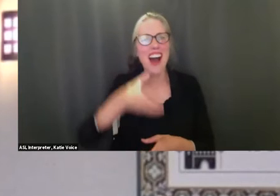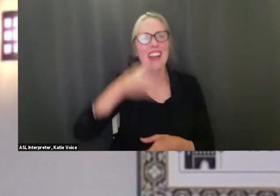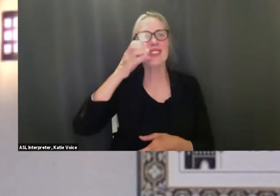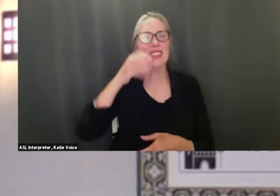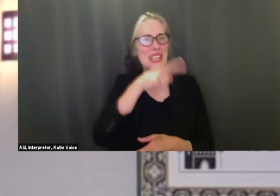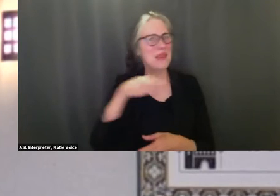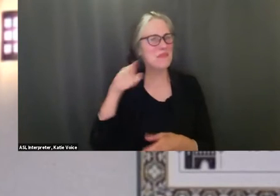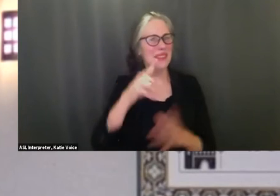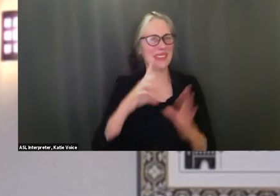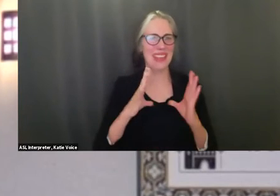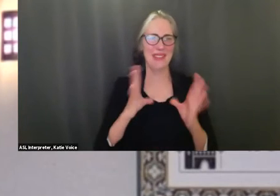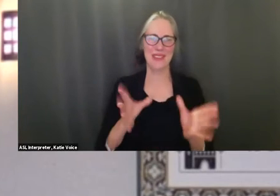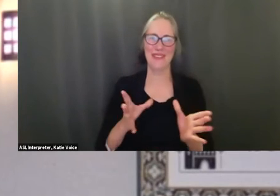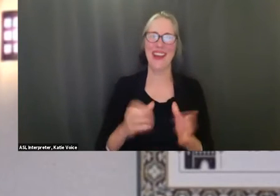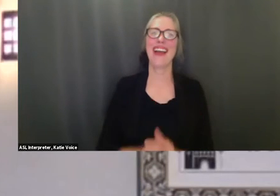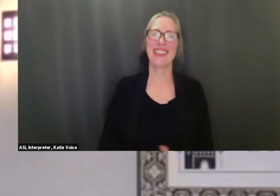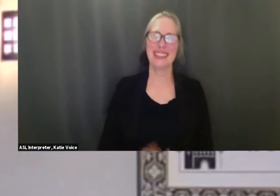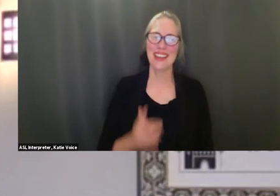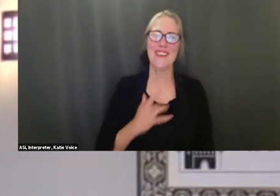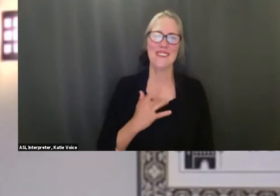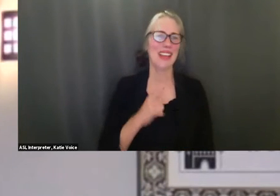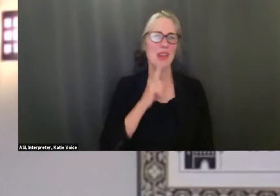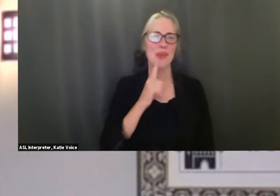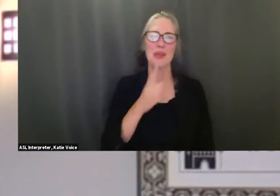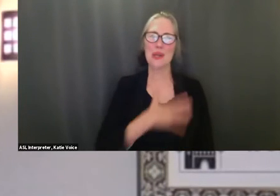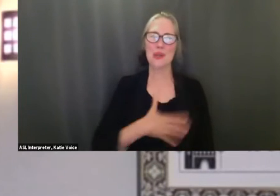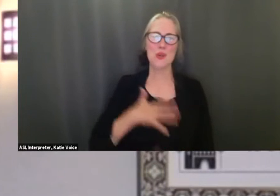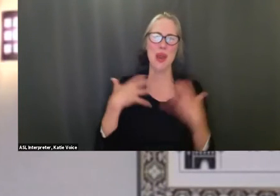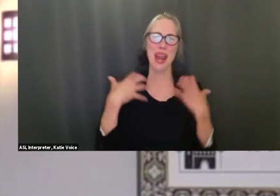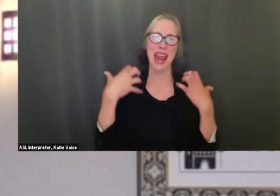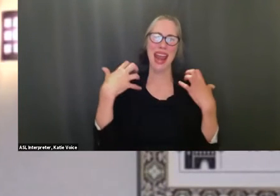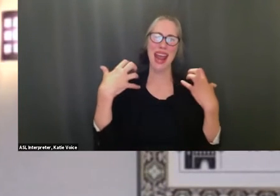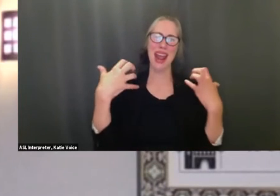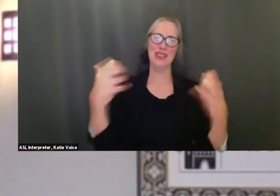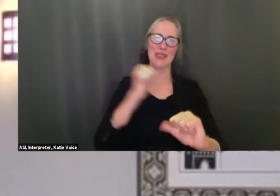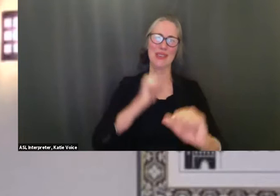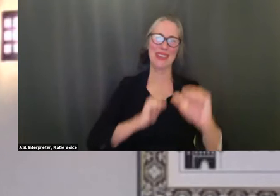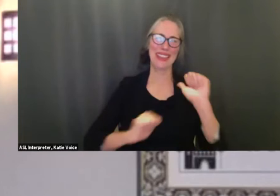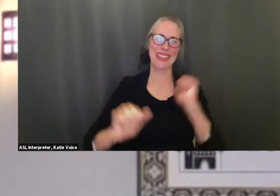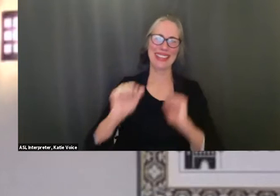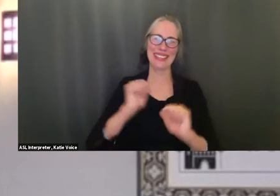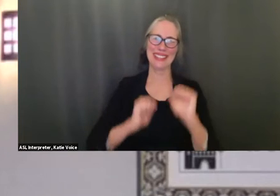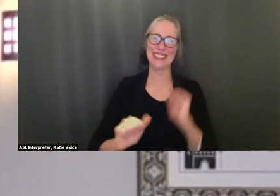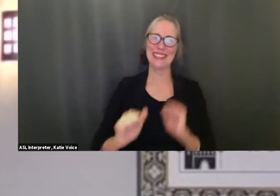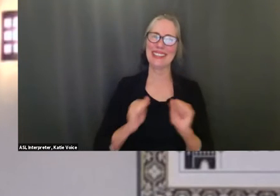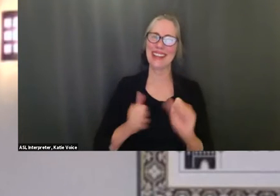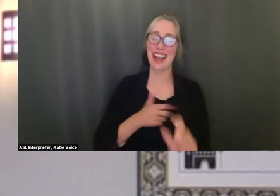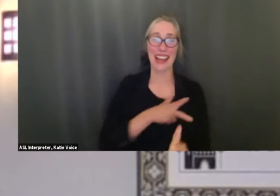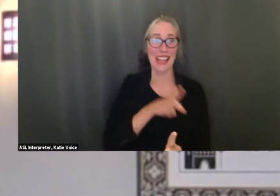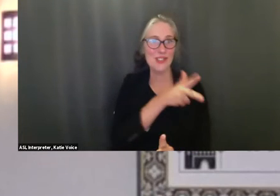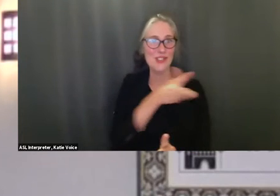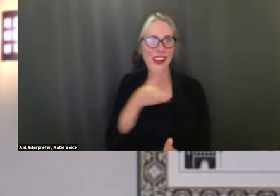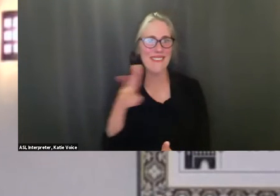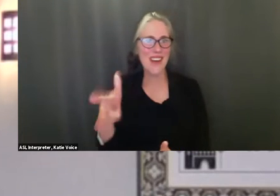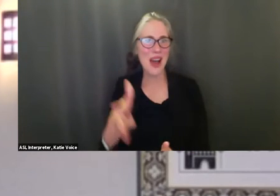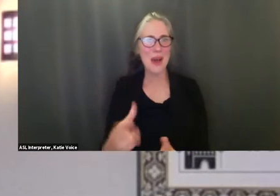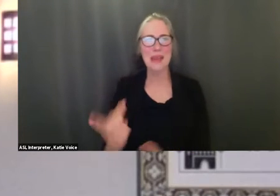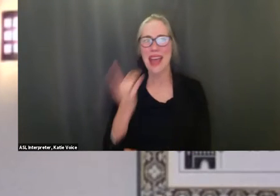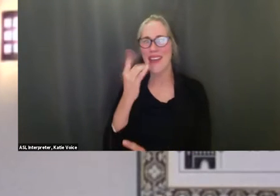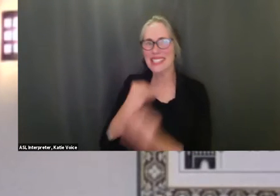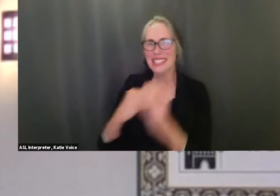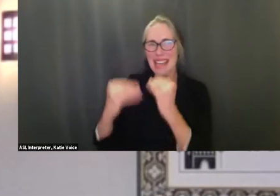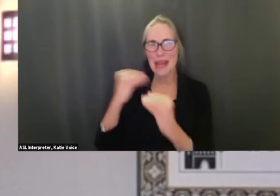no tengo un chocolate caliente o algo? Pero todos nos sintieron bien y se sintió como un evento en el exterior, en un teatro. De hecho, en un